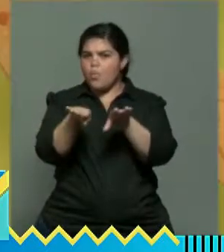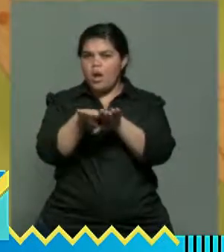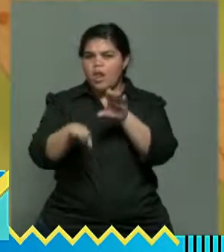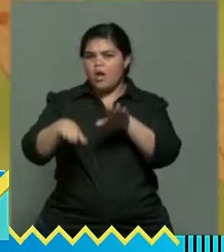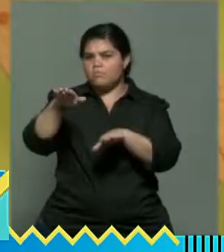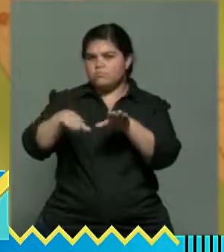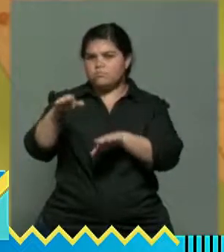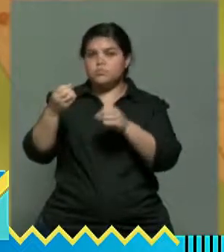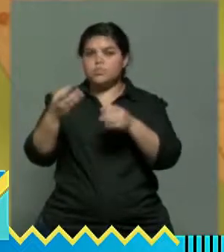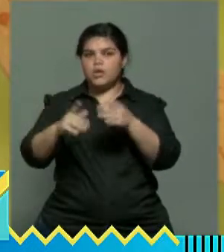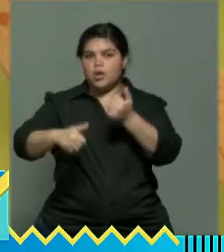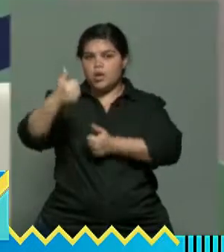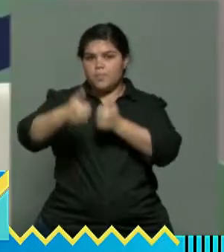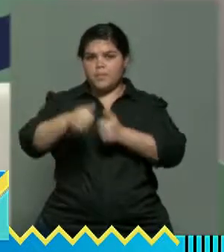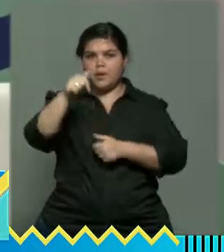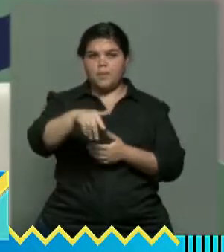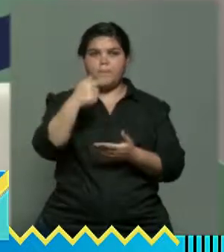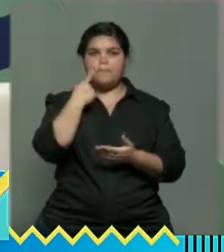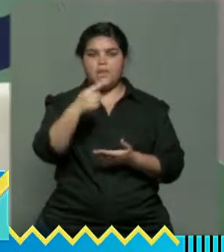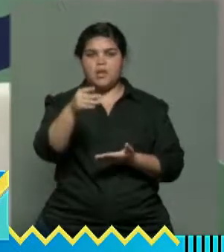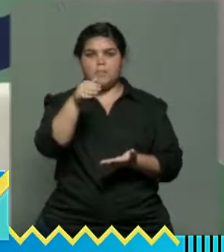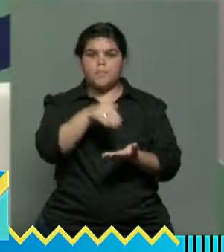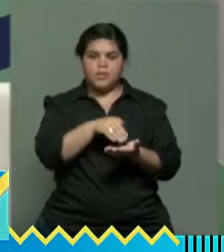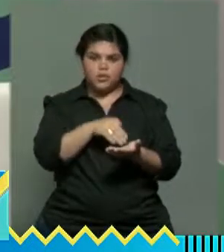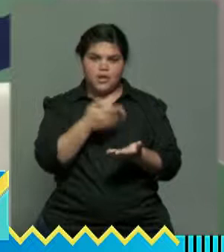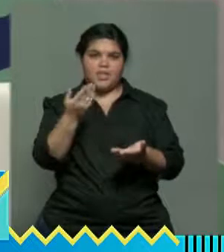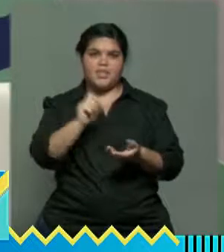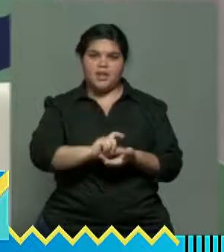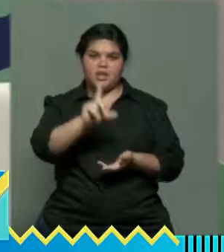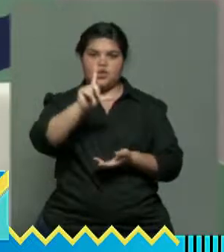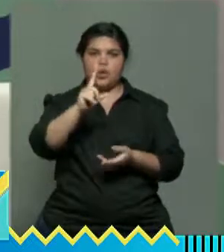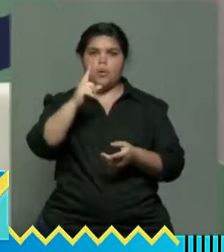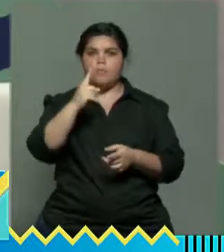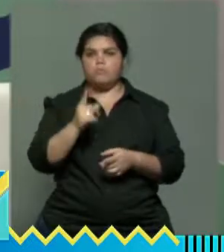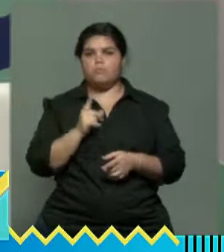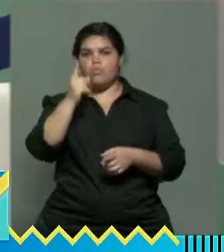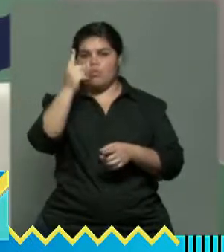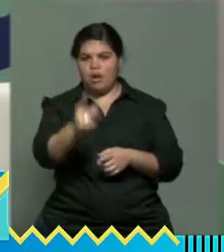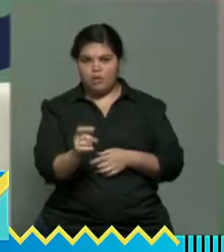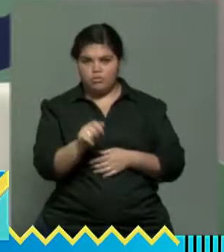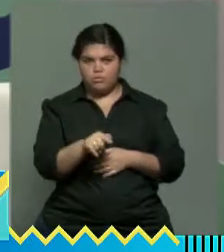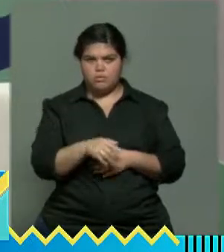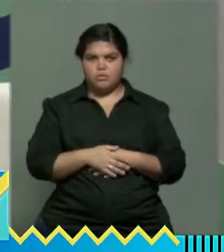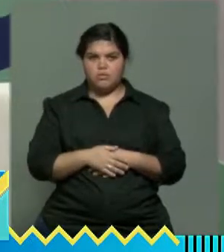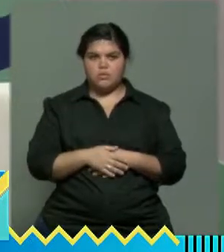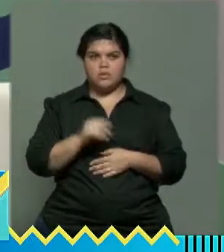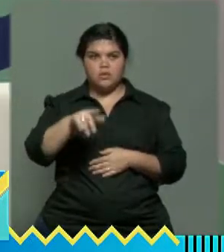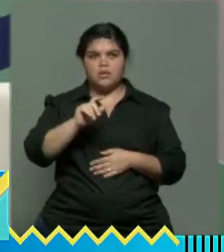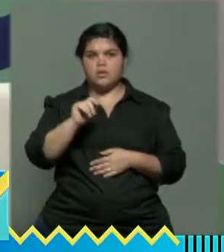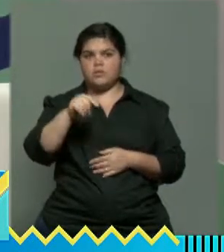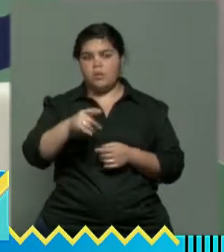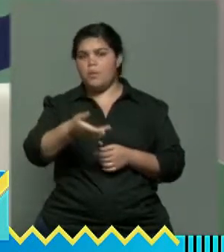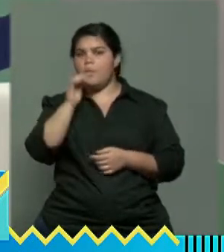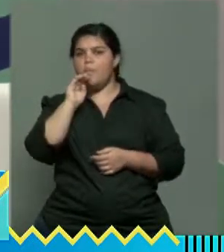En Argentina se toman 1.000 millones de litros por año todavía de vino. Es una cantidad todavía importante de vinos que es apetecible para ese tipo de